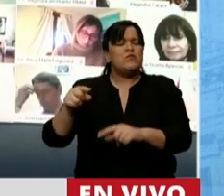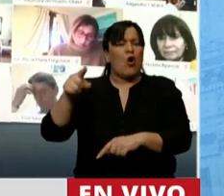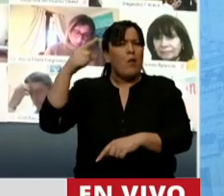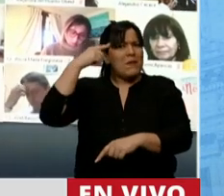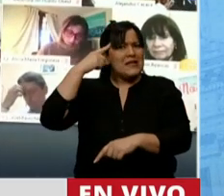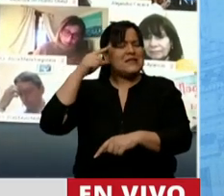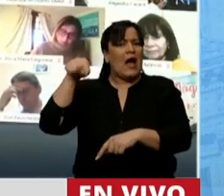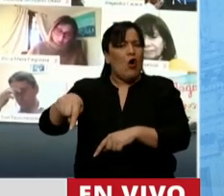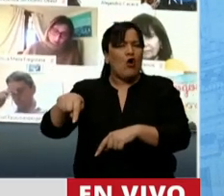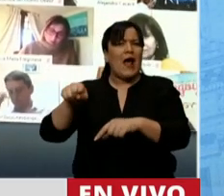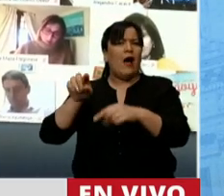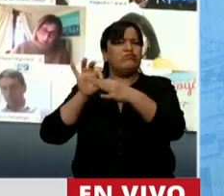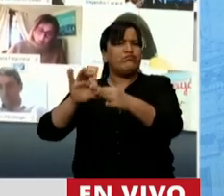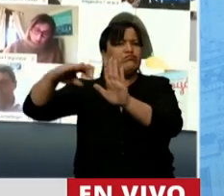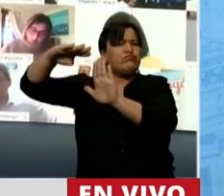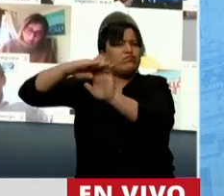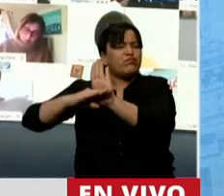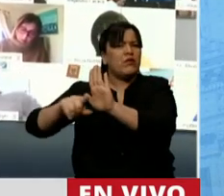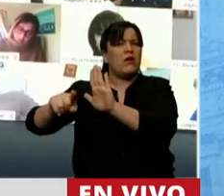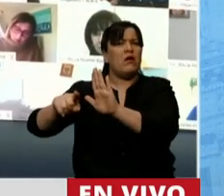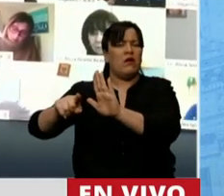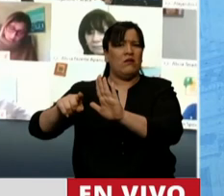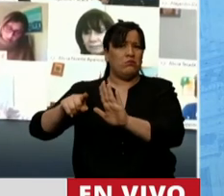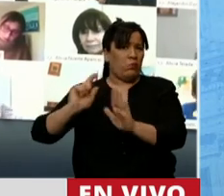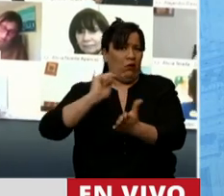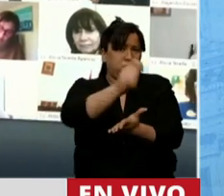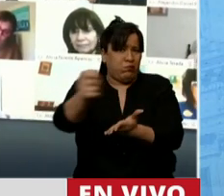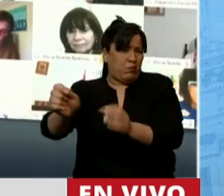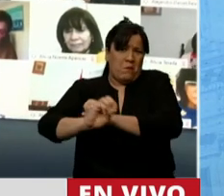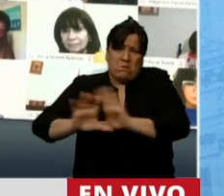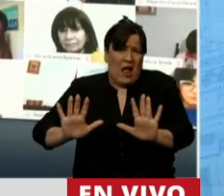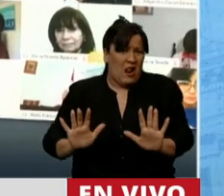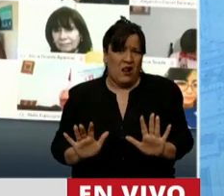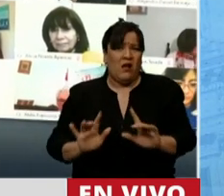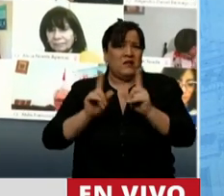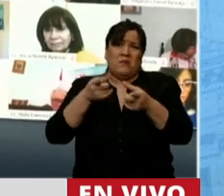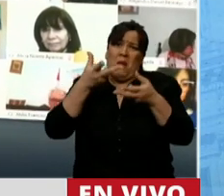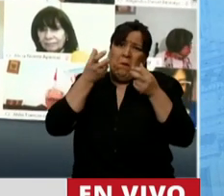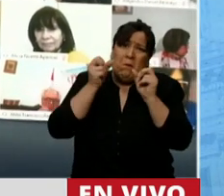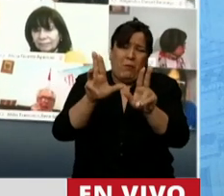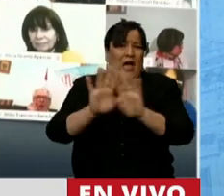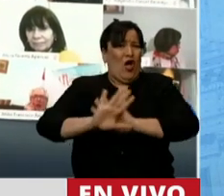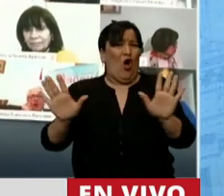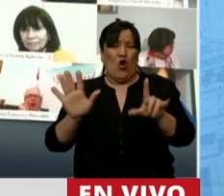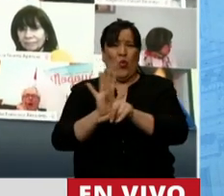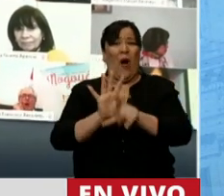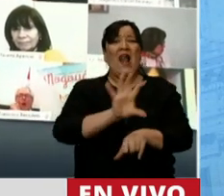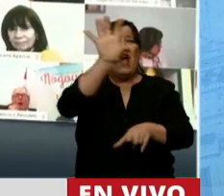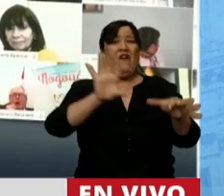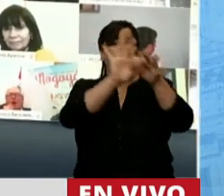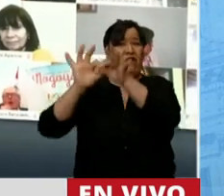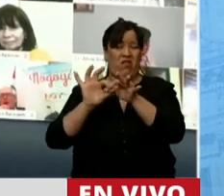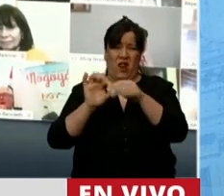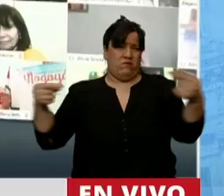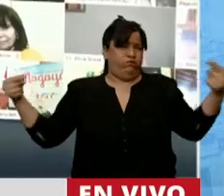de de mala asignación y mucho peor antifederalista con el que vienen